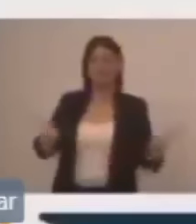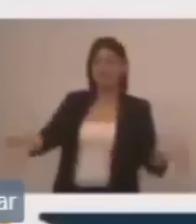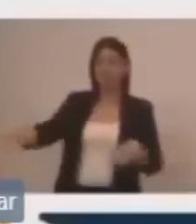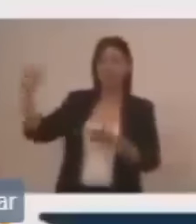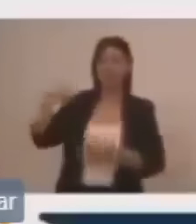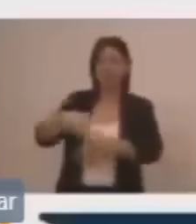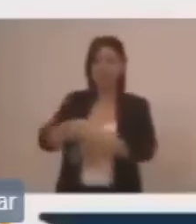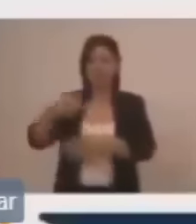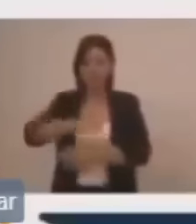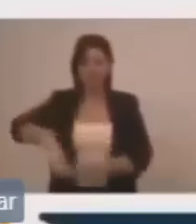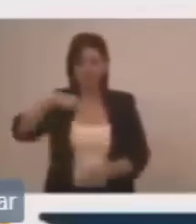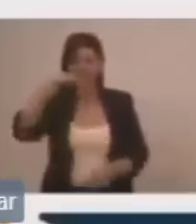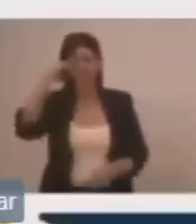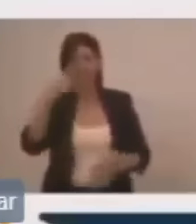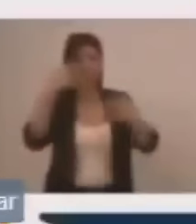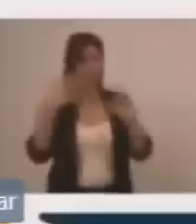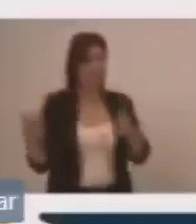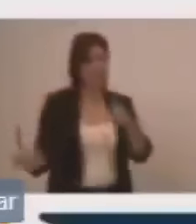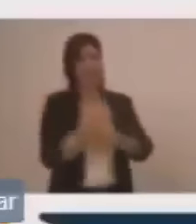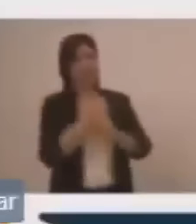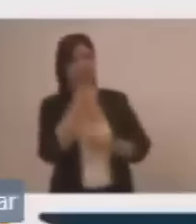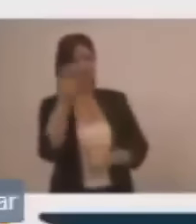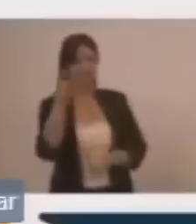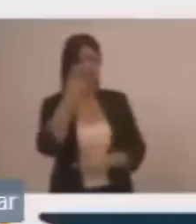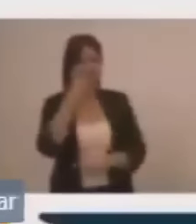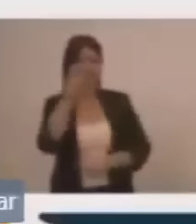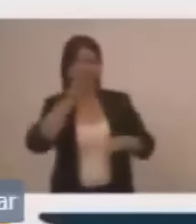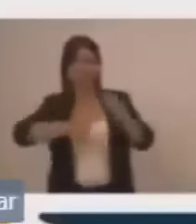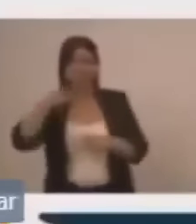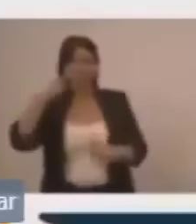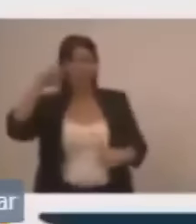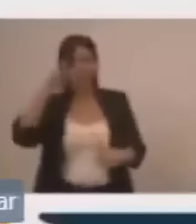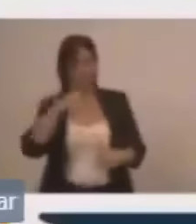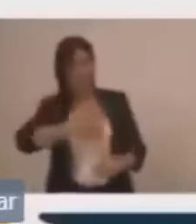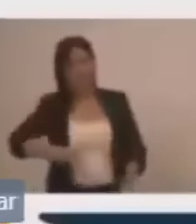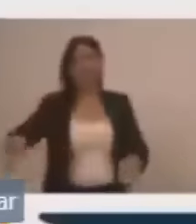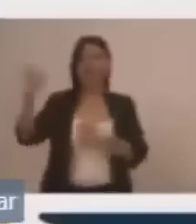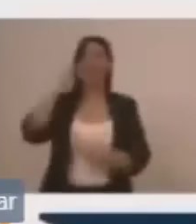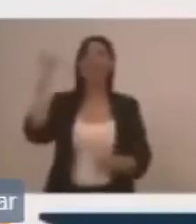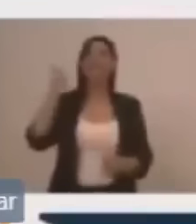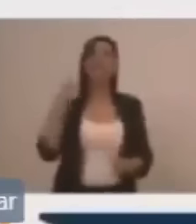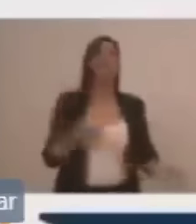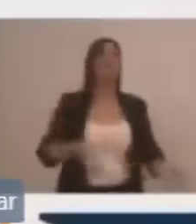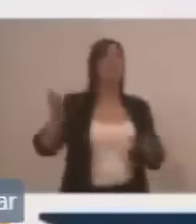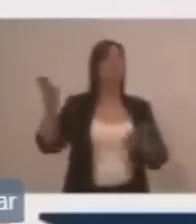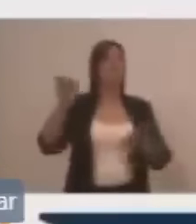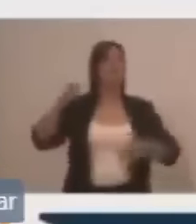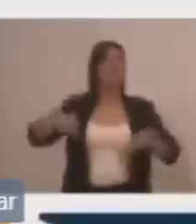respondido. ¿Quieren encontrar los pícaros y los bandidos? Vayan, búsquenlos porque los tienen